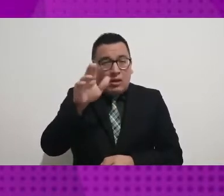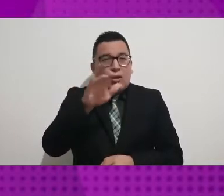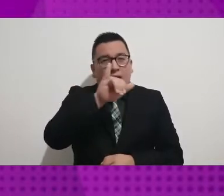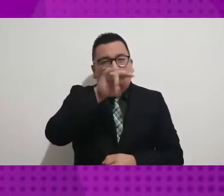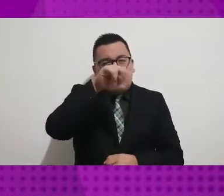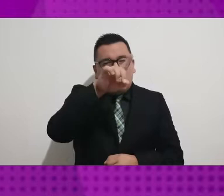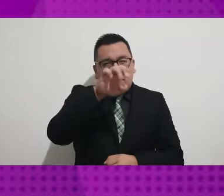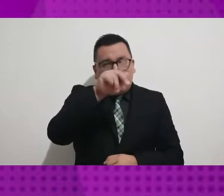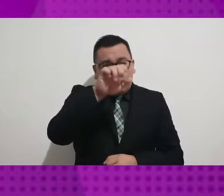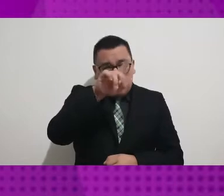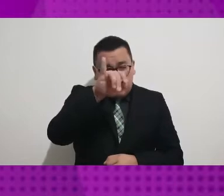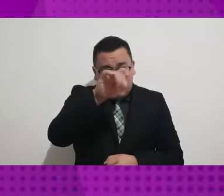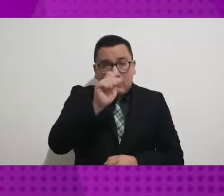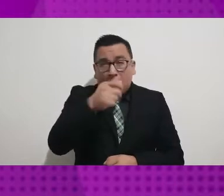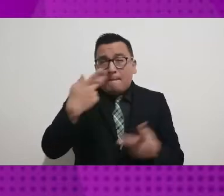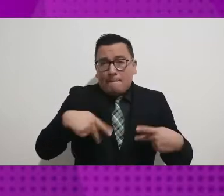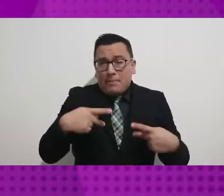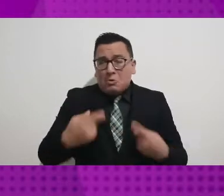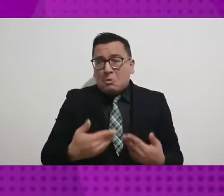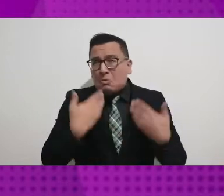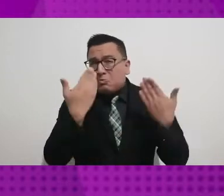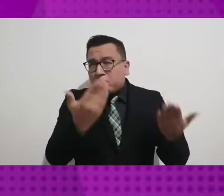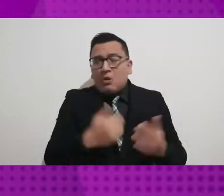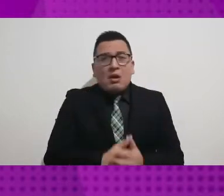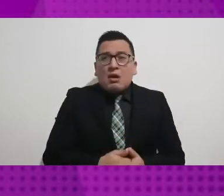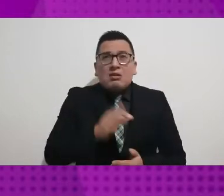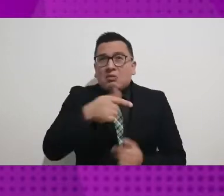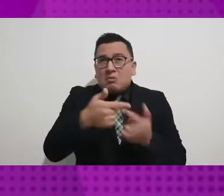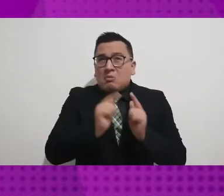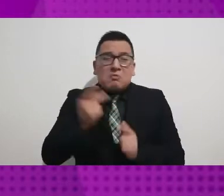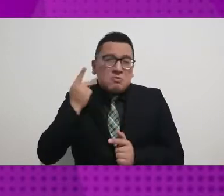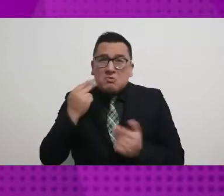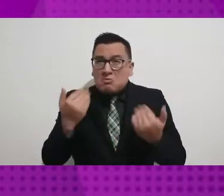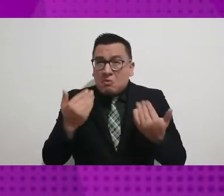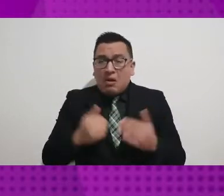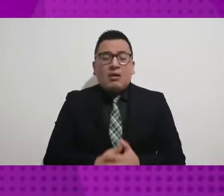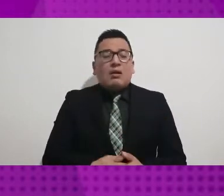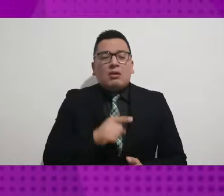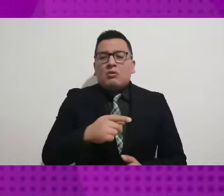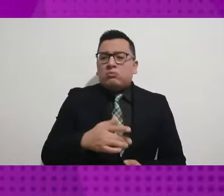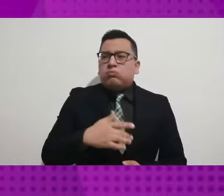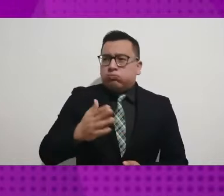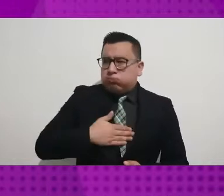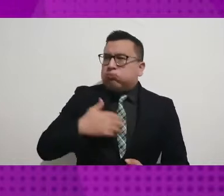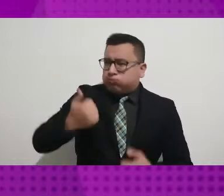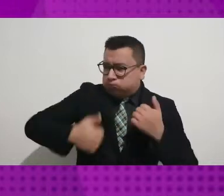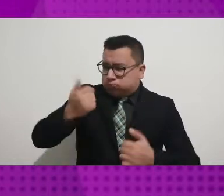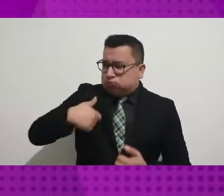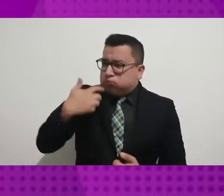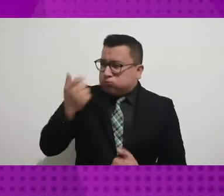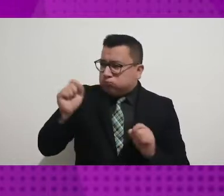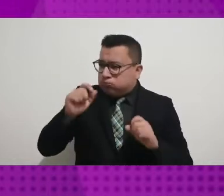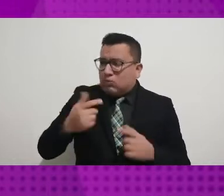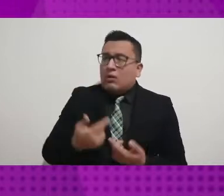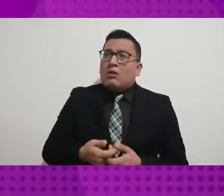candidaturas ciudadanas. Esta figura permite que ciudadanos y ciudadanas sin afiliación partidista contiendan algún